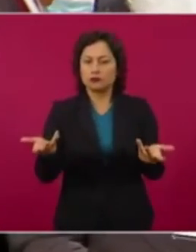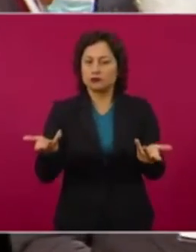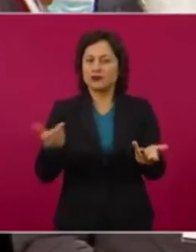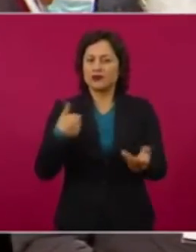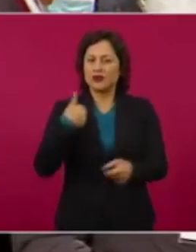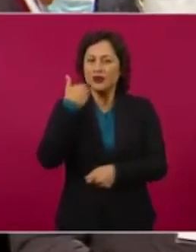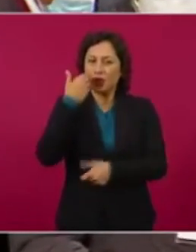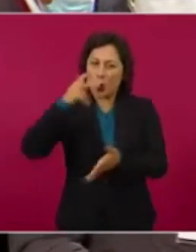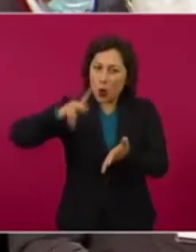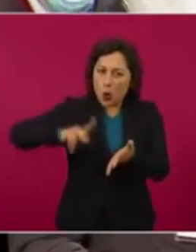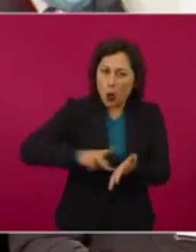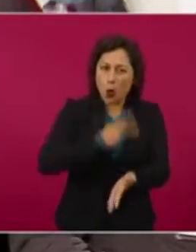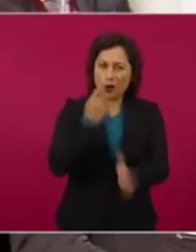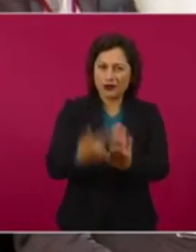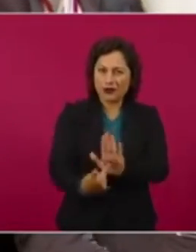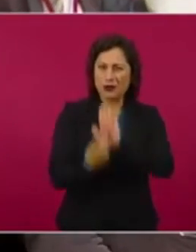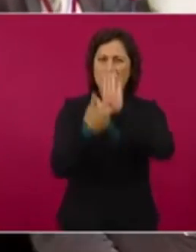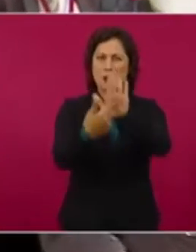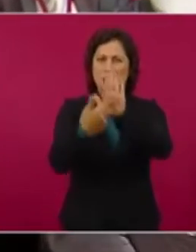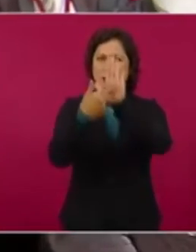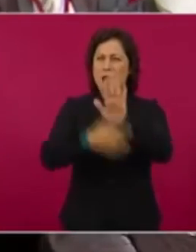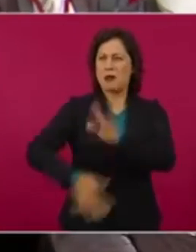se están dando en